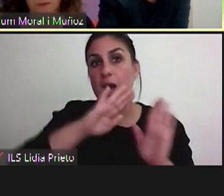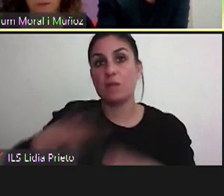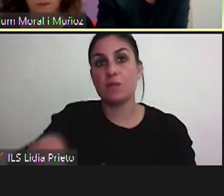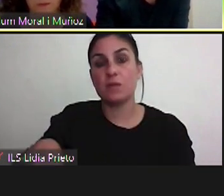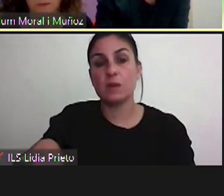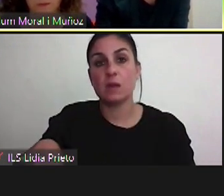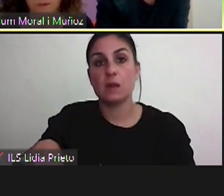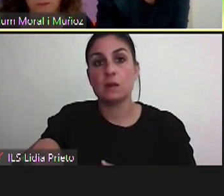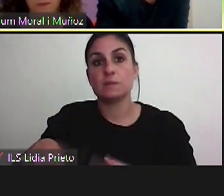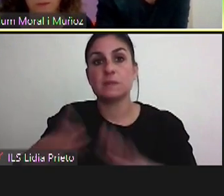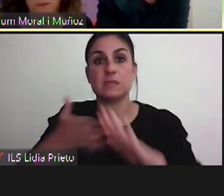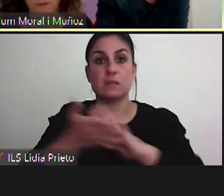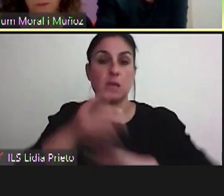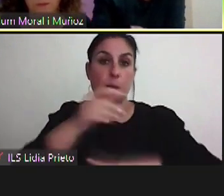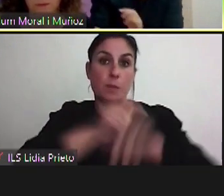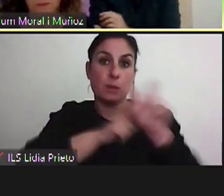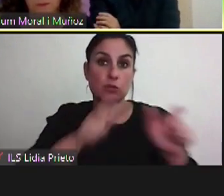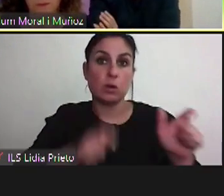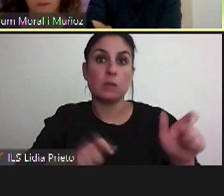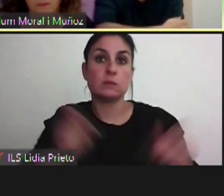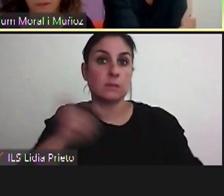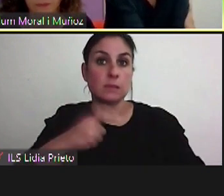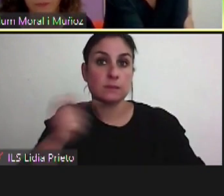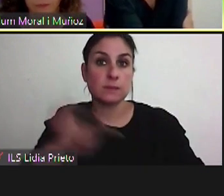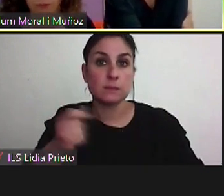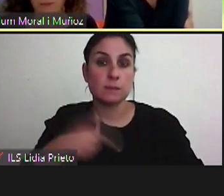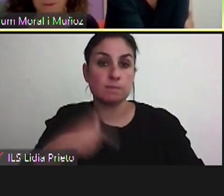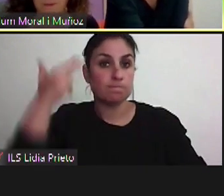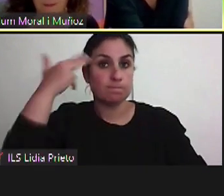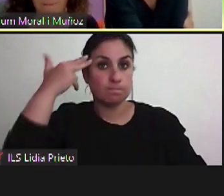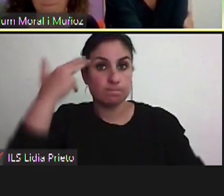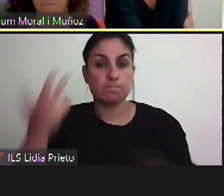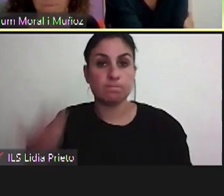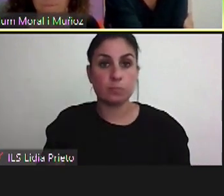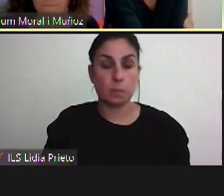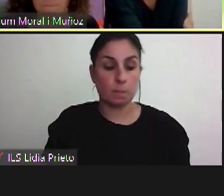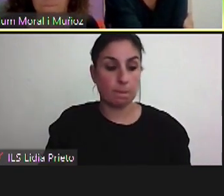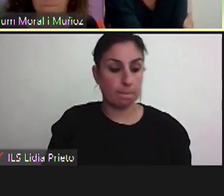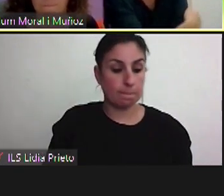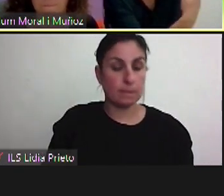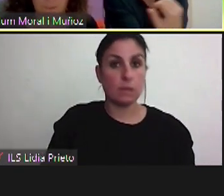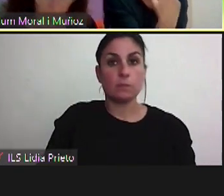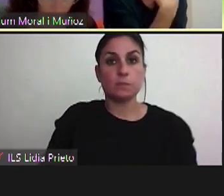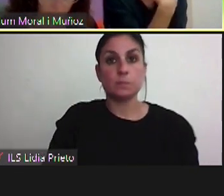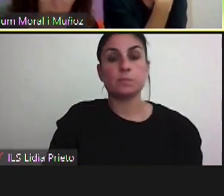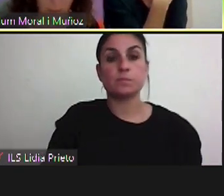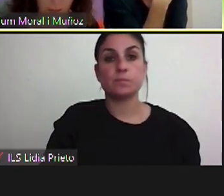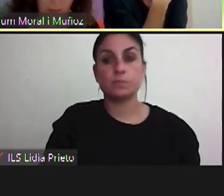las personas que más cometen suicidio. ¿Vale? Y eso hay que tenerlo en cuenta también.